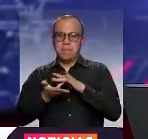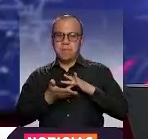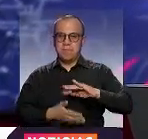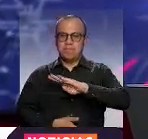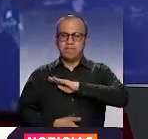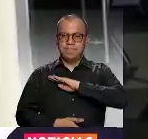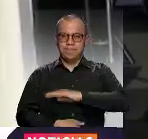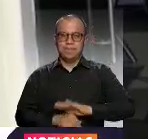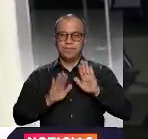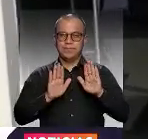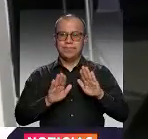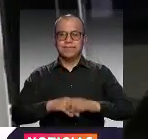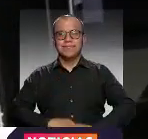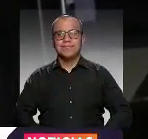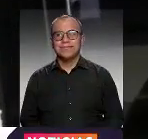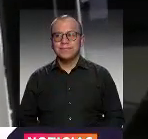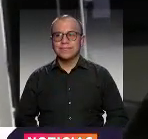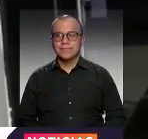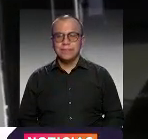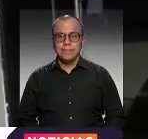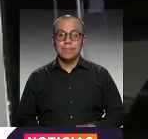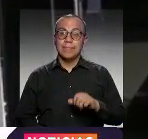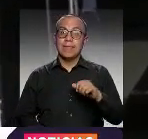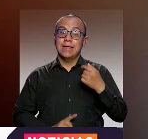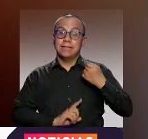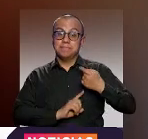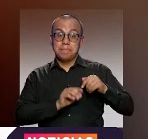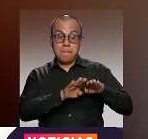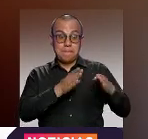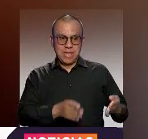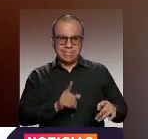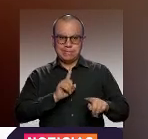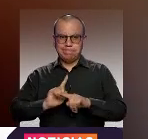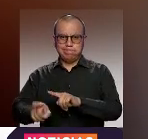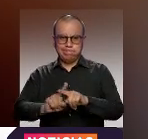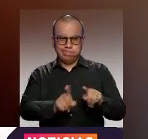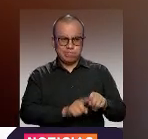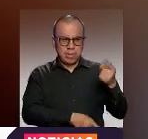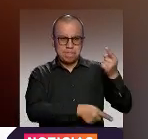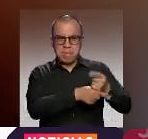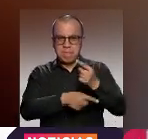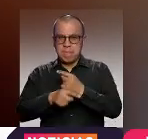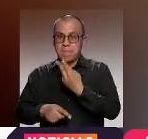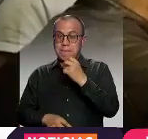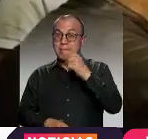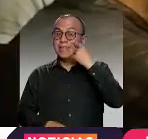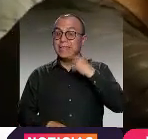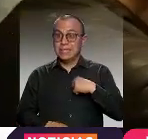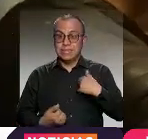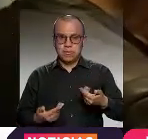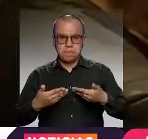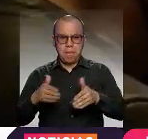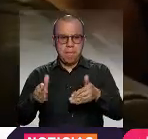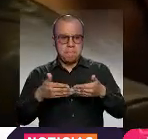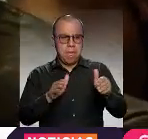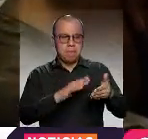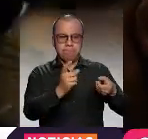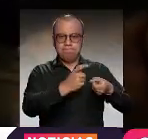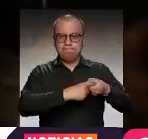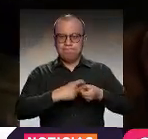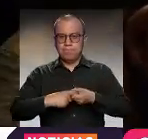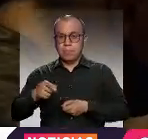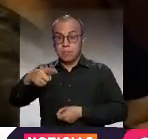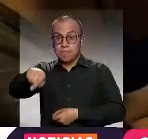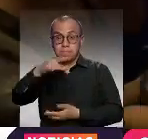localidad. Con más de 10 mesas ubicadas en diferentes sectores, se cumplieron 20 días desde que las autoridades habilitaron las inscripciones para